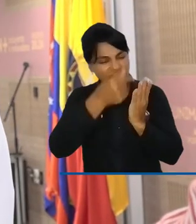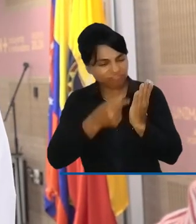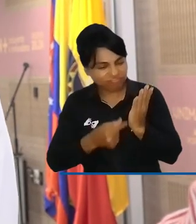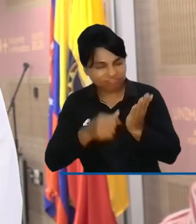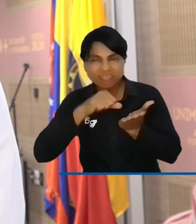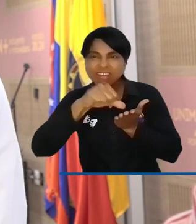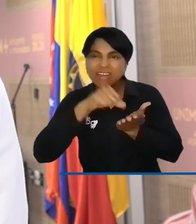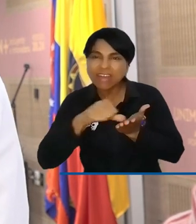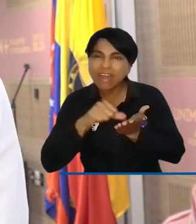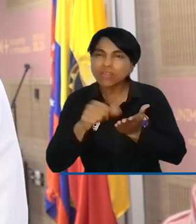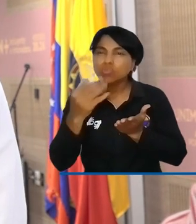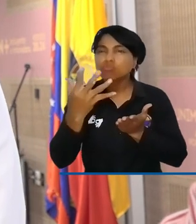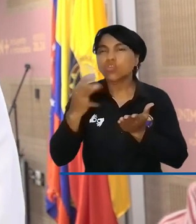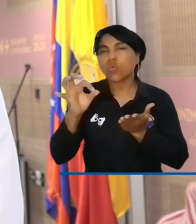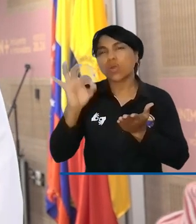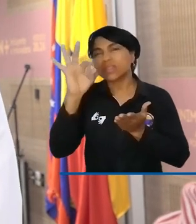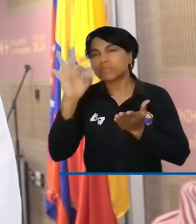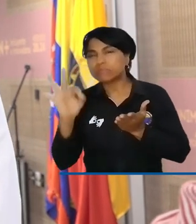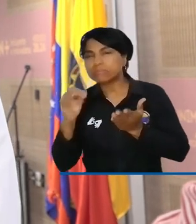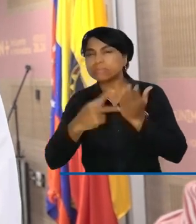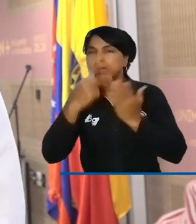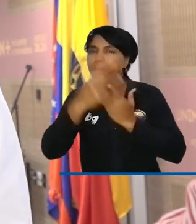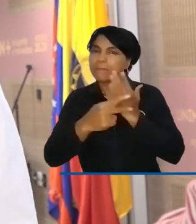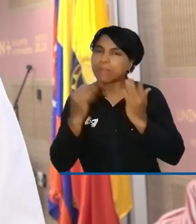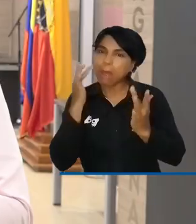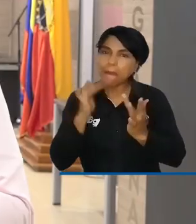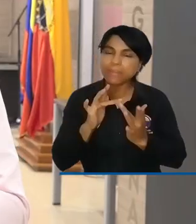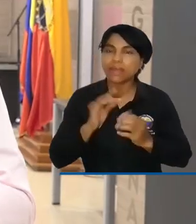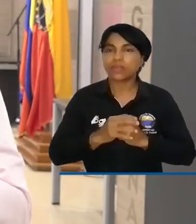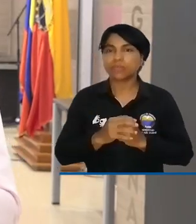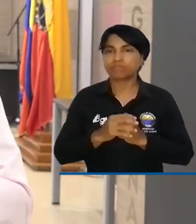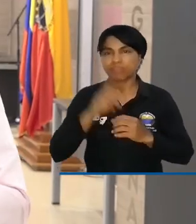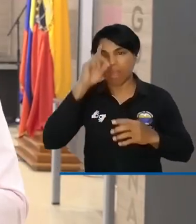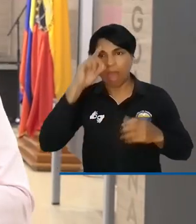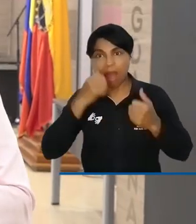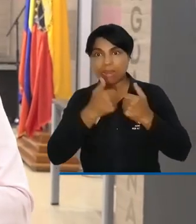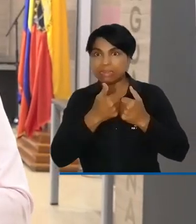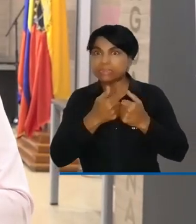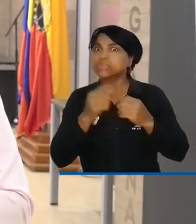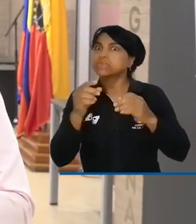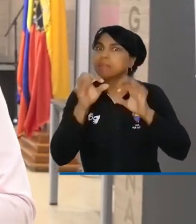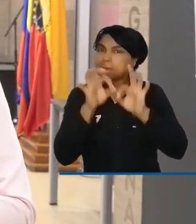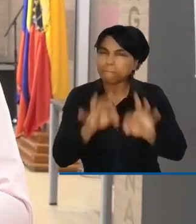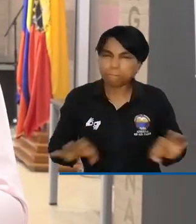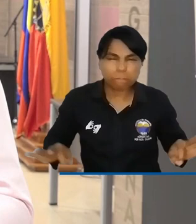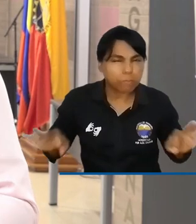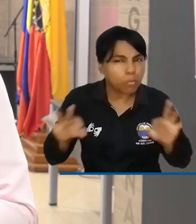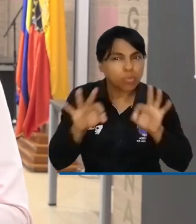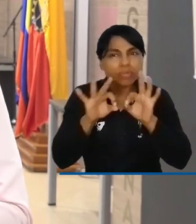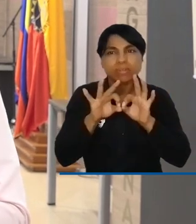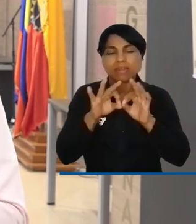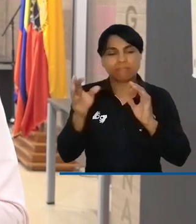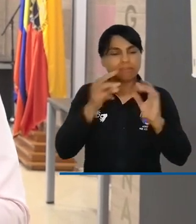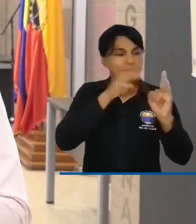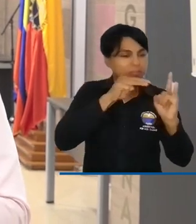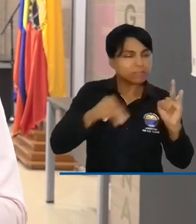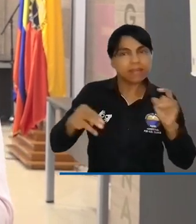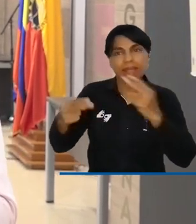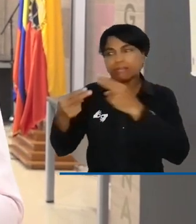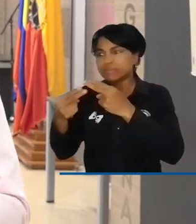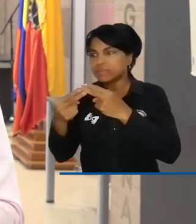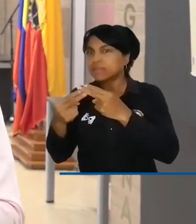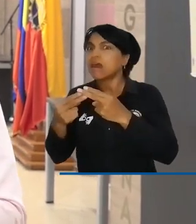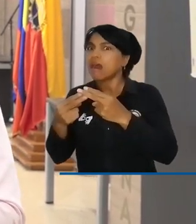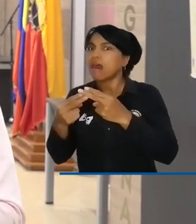de más del 50% en estos proyectos. Creo que esta alianza, que ha sido muy importante y muy fructífera para las dos instituciones, es